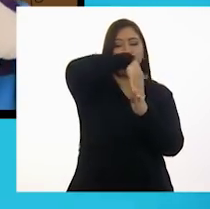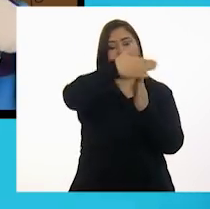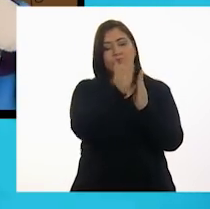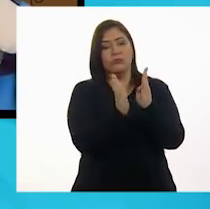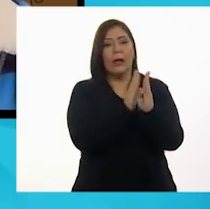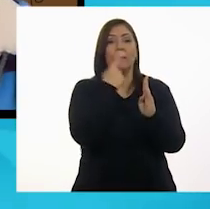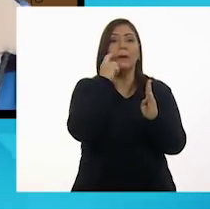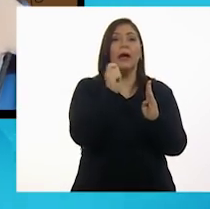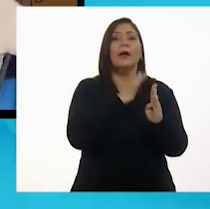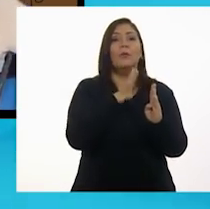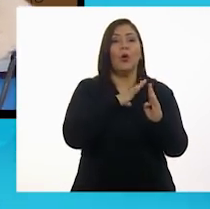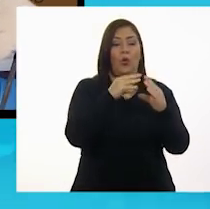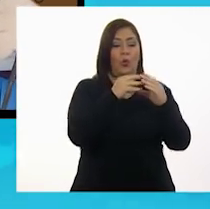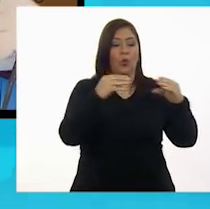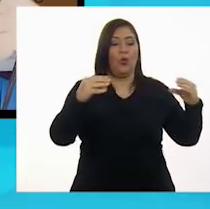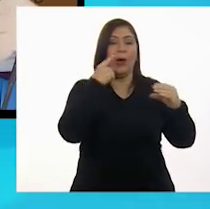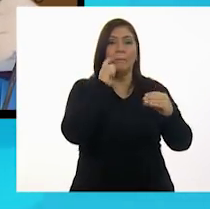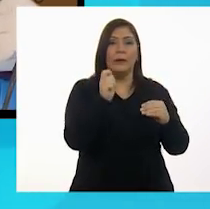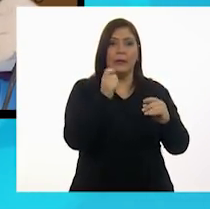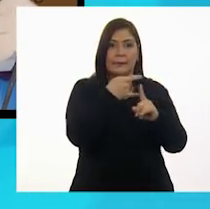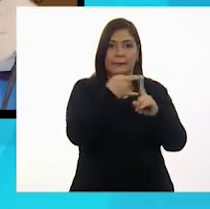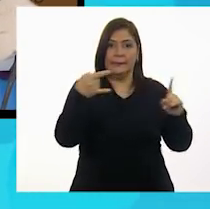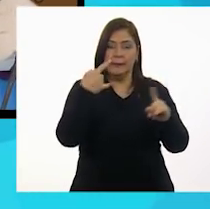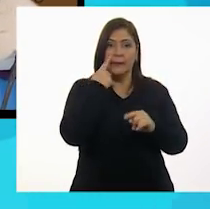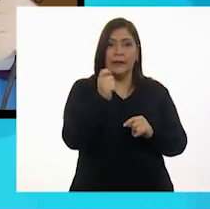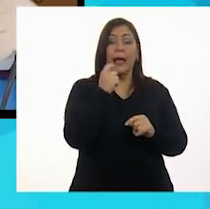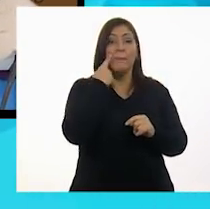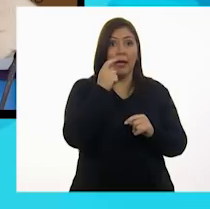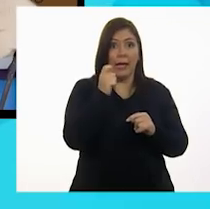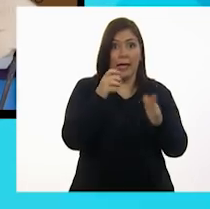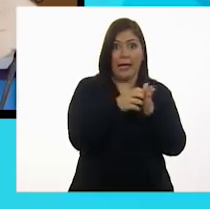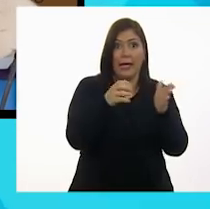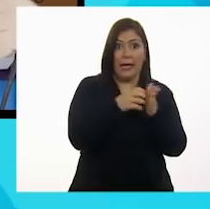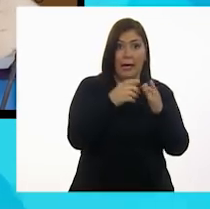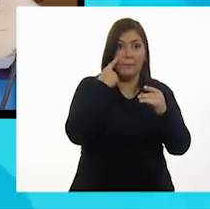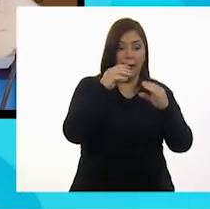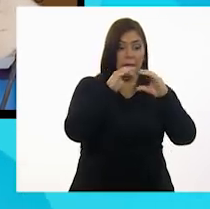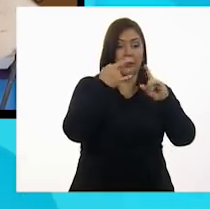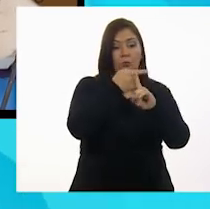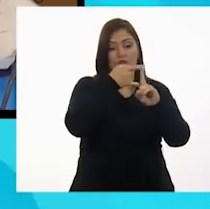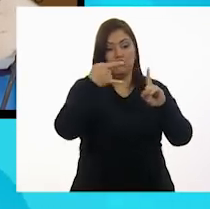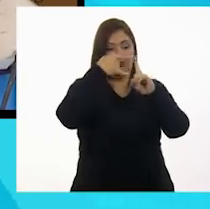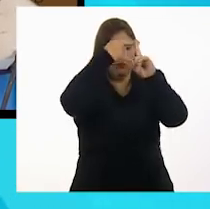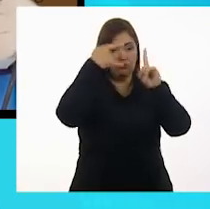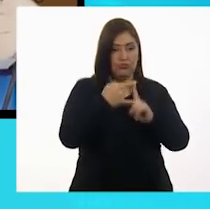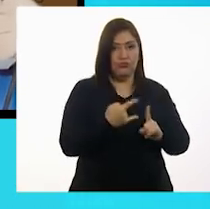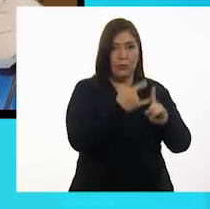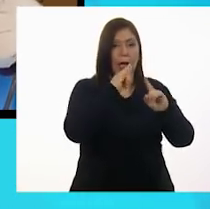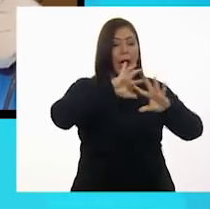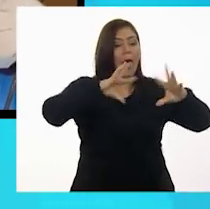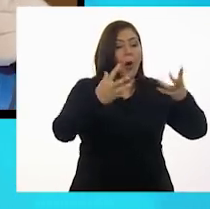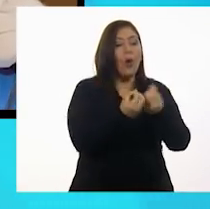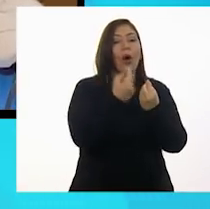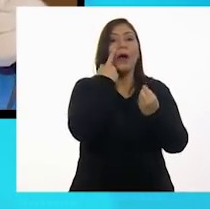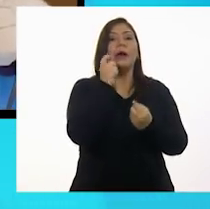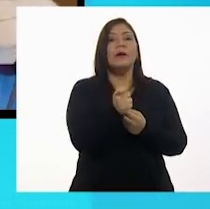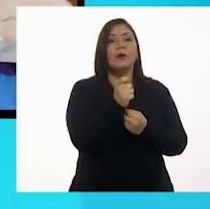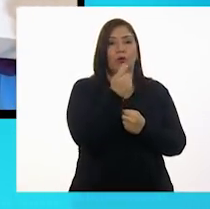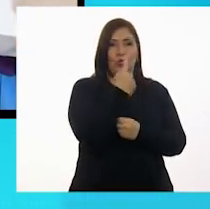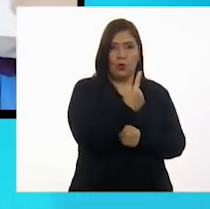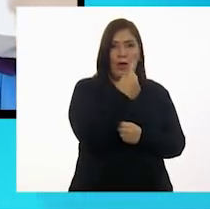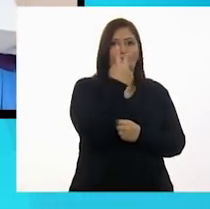de rectángulos. ¡Y mira! Esa caja tiene varias caras en forma de rectángulo. Y si las contamos son